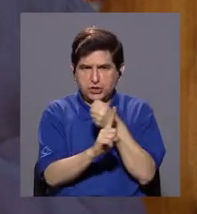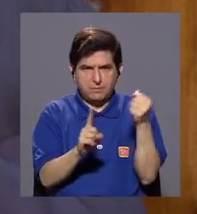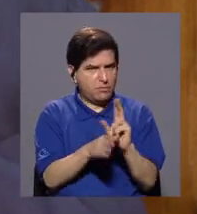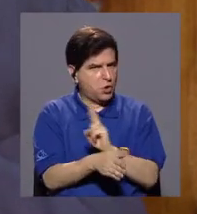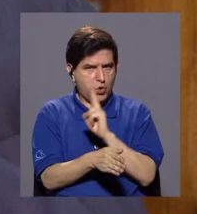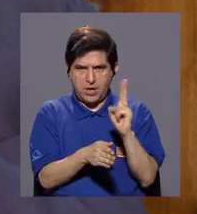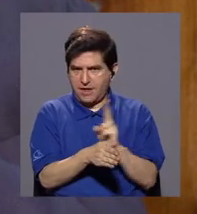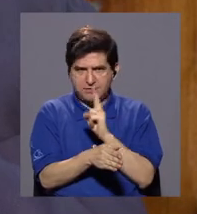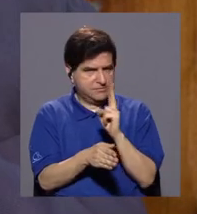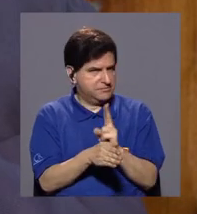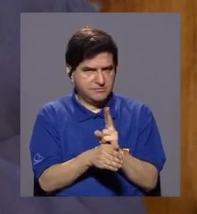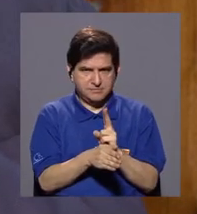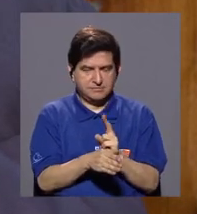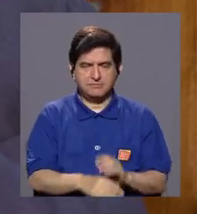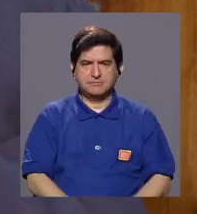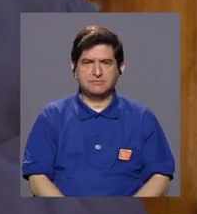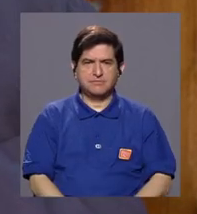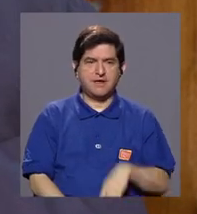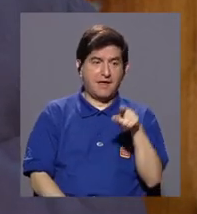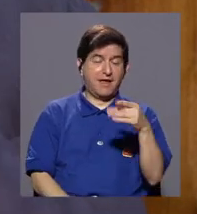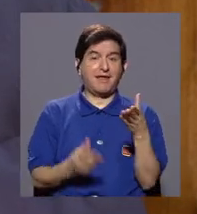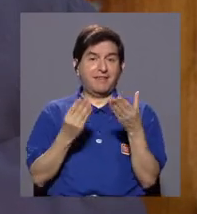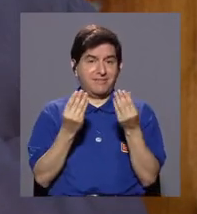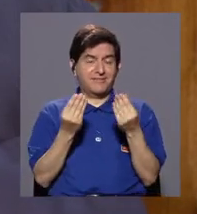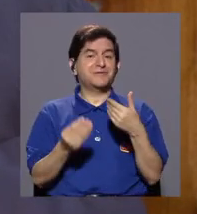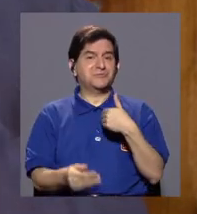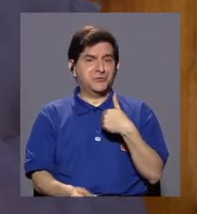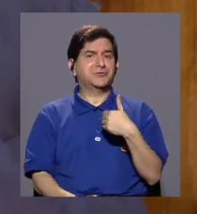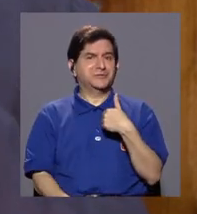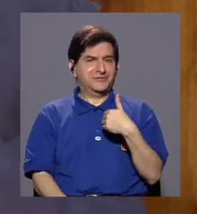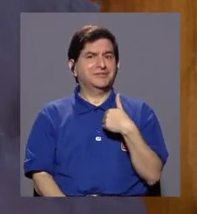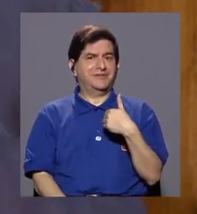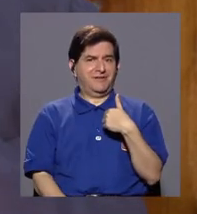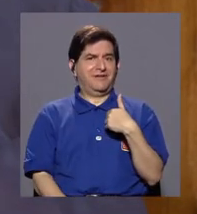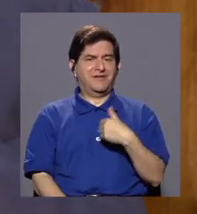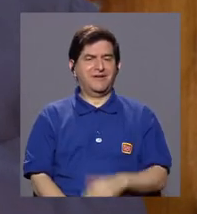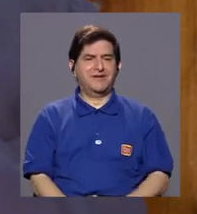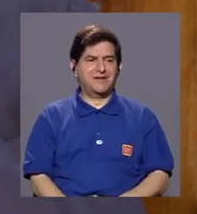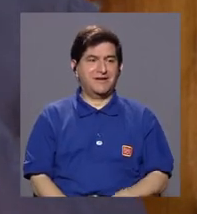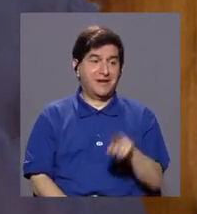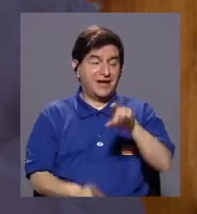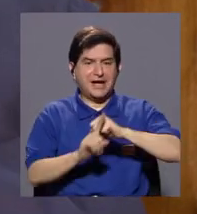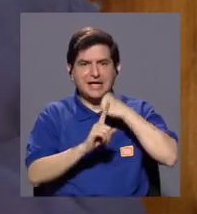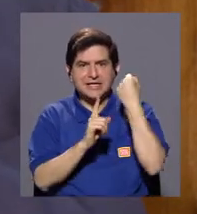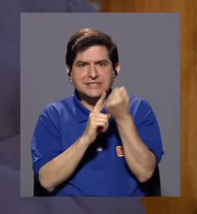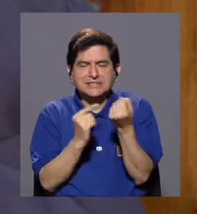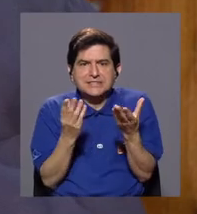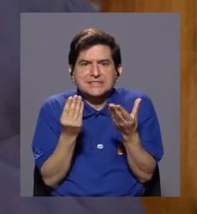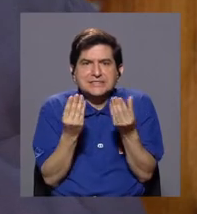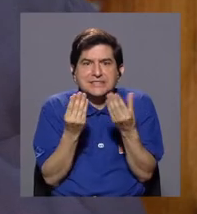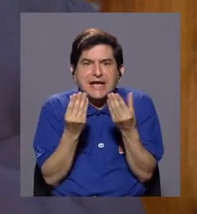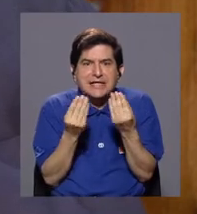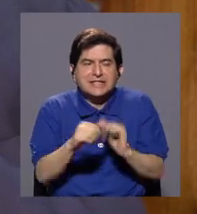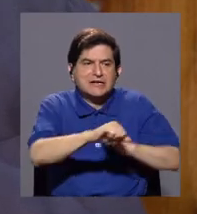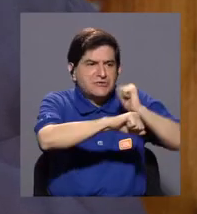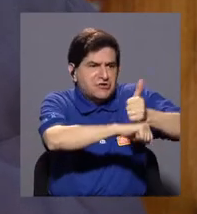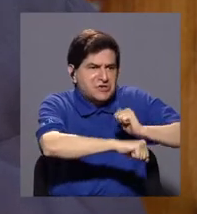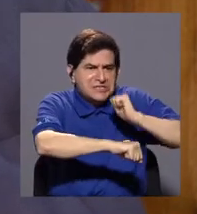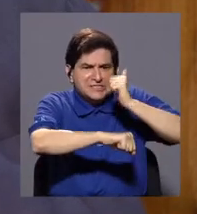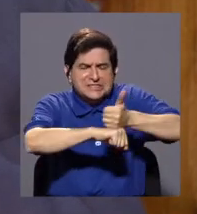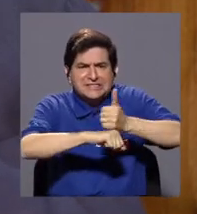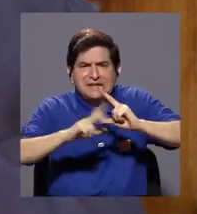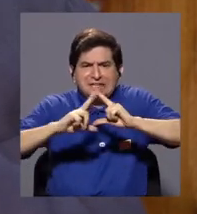violencia, que él le teme a este terror que ha impuesto